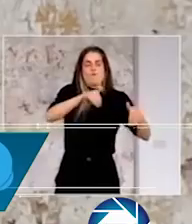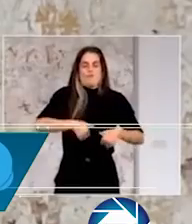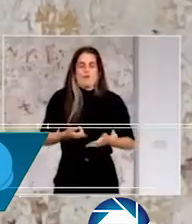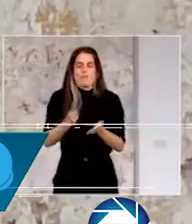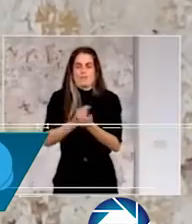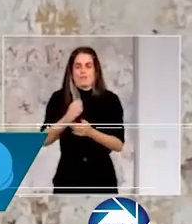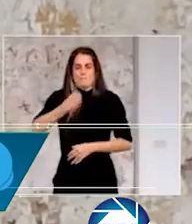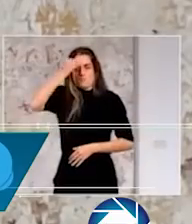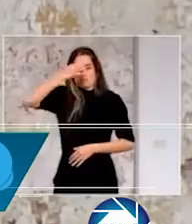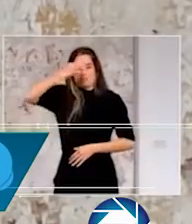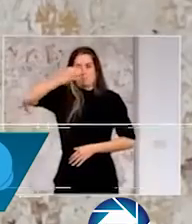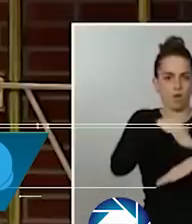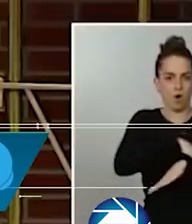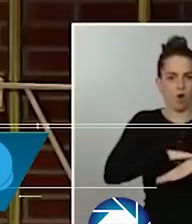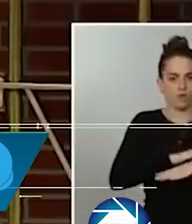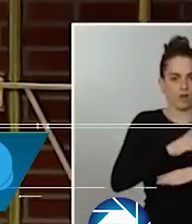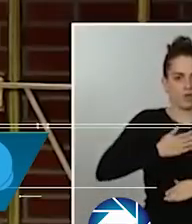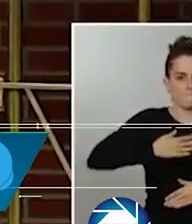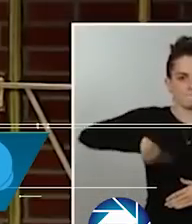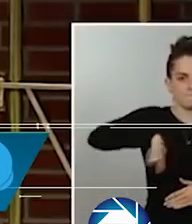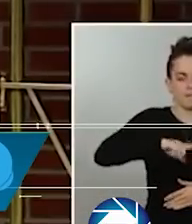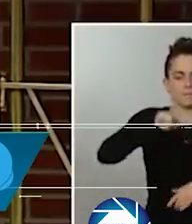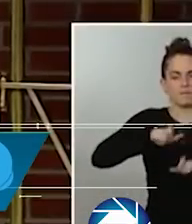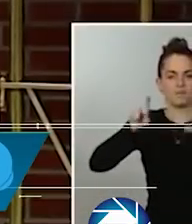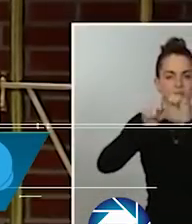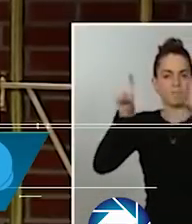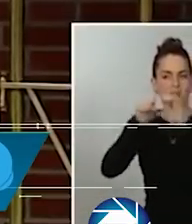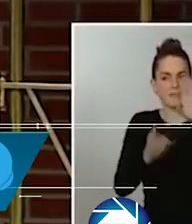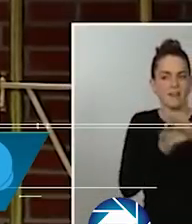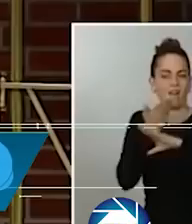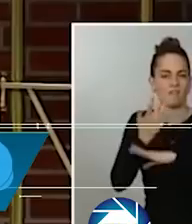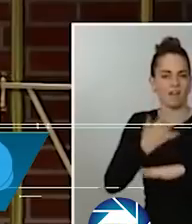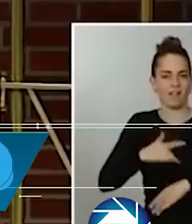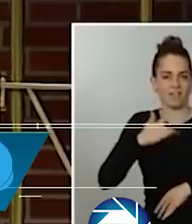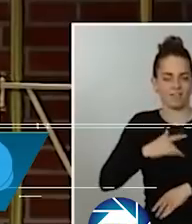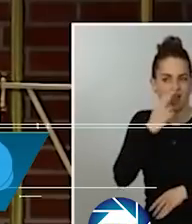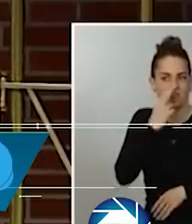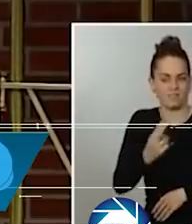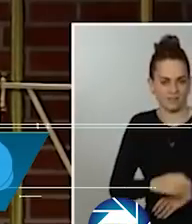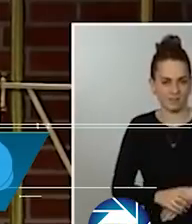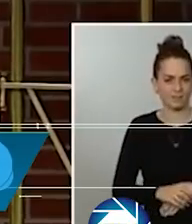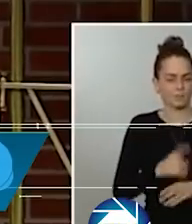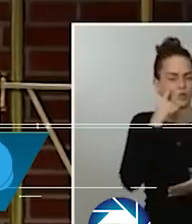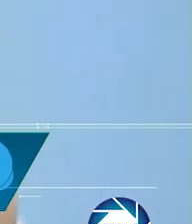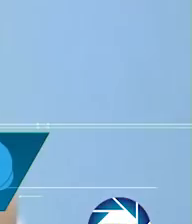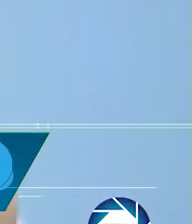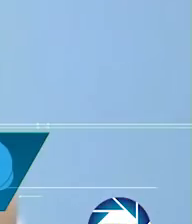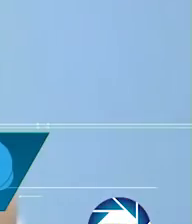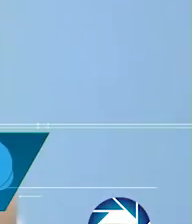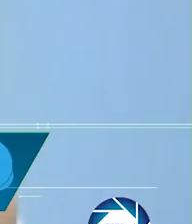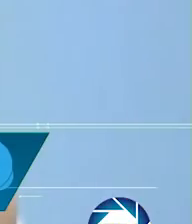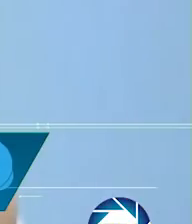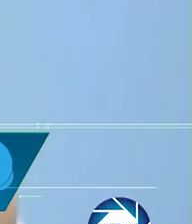política frontal contra este gobierno, enemigo de España, aliado con los otros enemigos de España, con los terroristas, con los